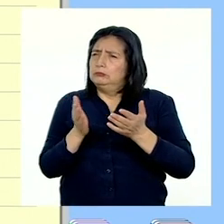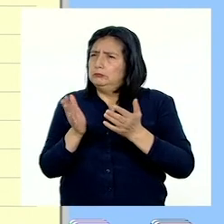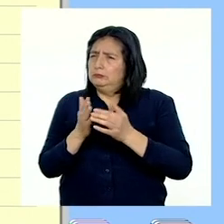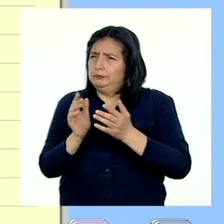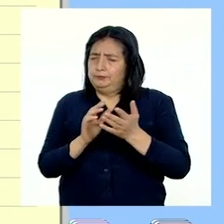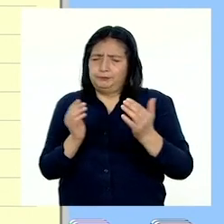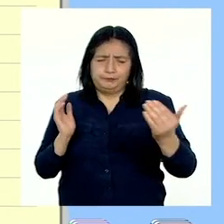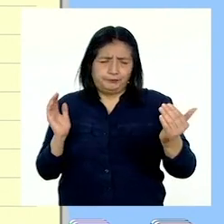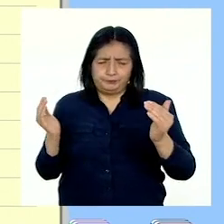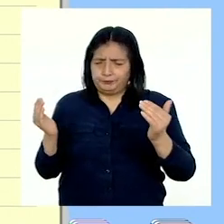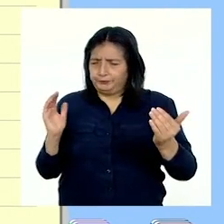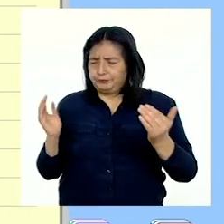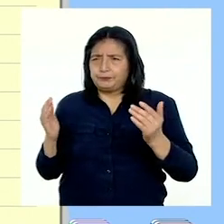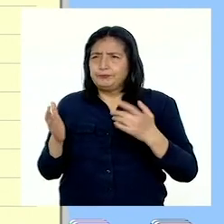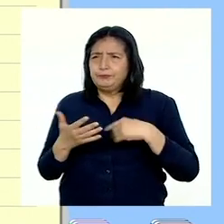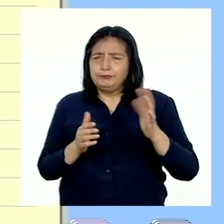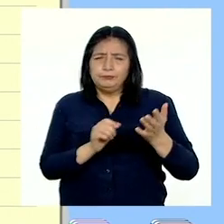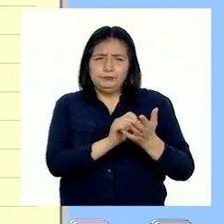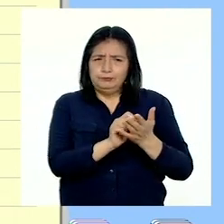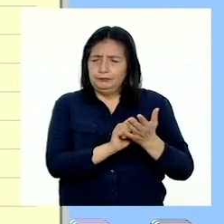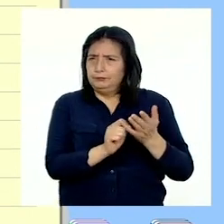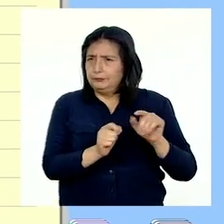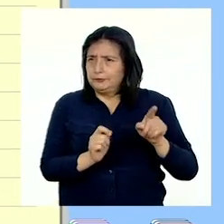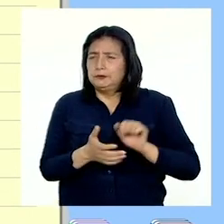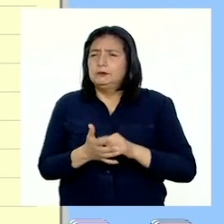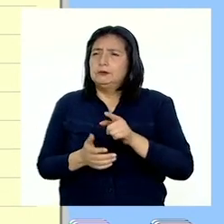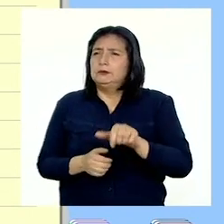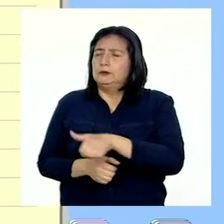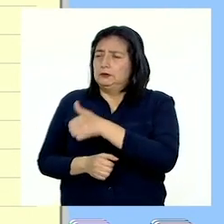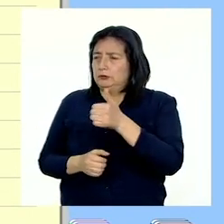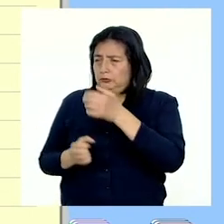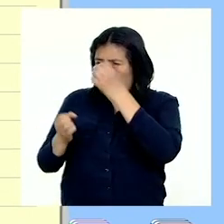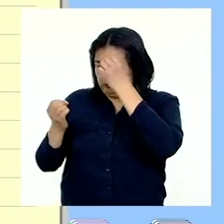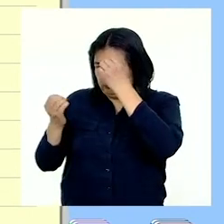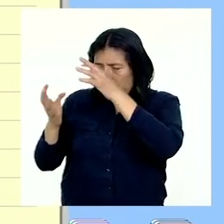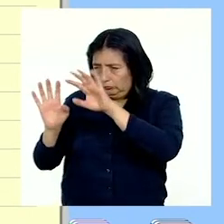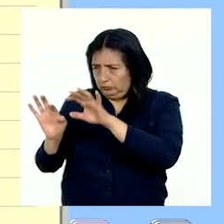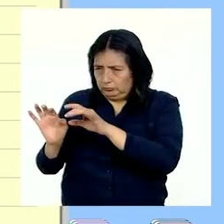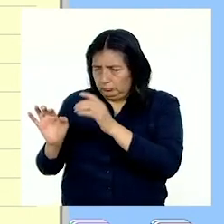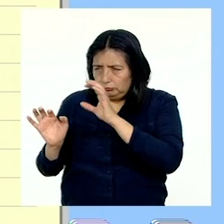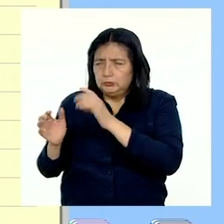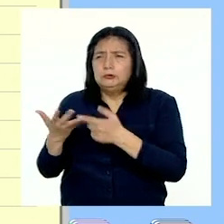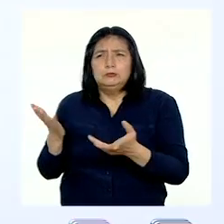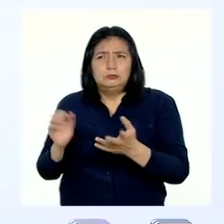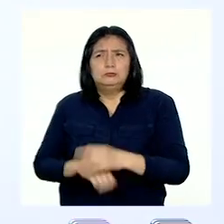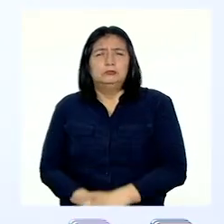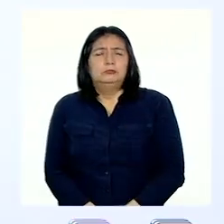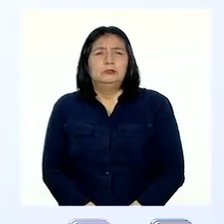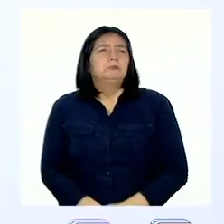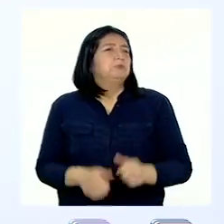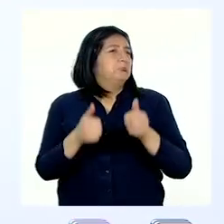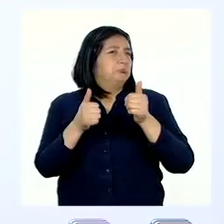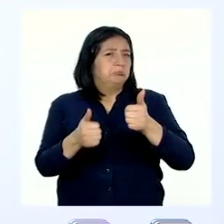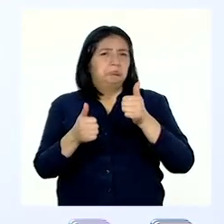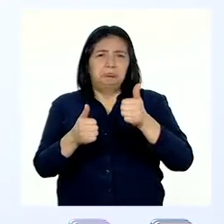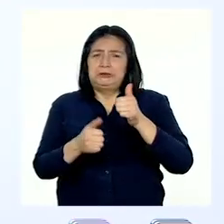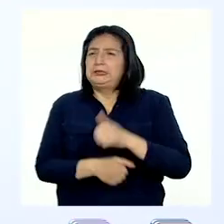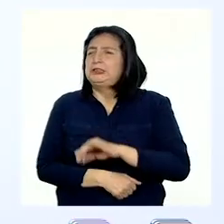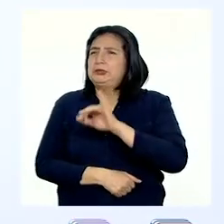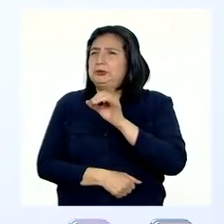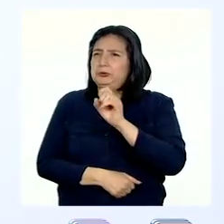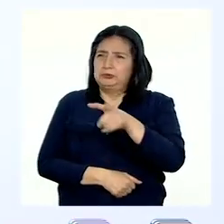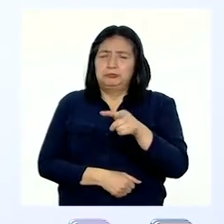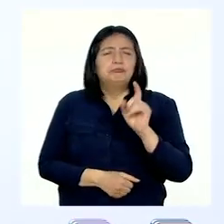y contrastarlas con nuestras anotaciones y otras fuentes consultadas en nuestras actividades. Bien dicho,